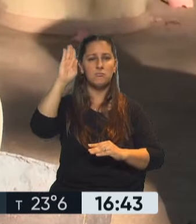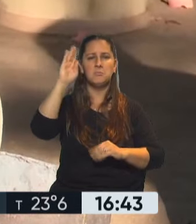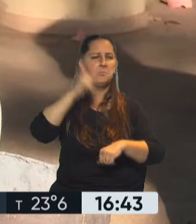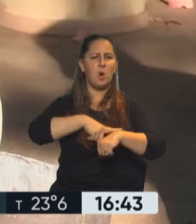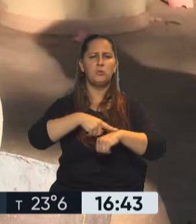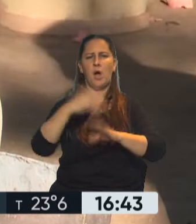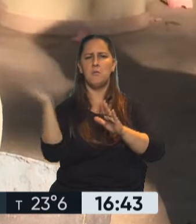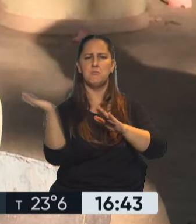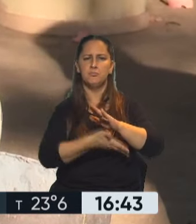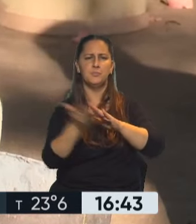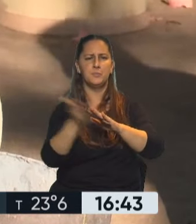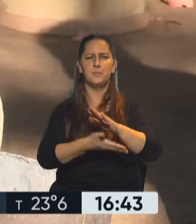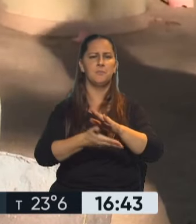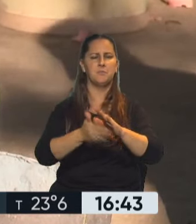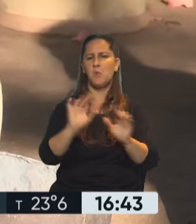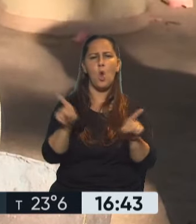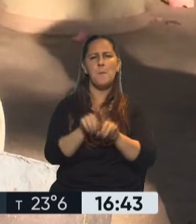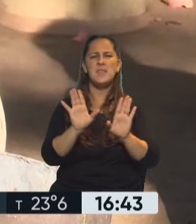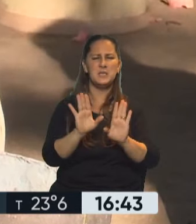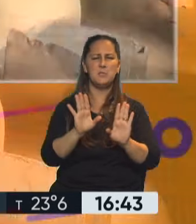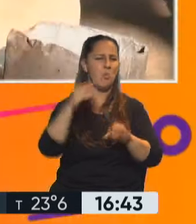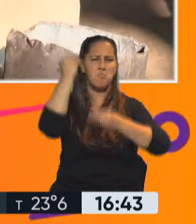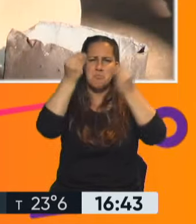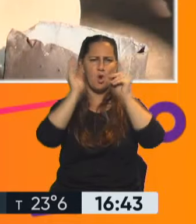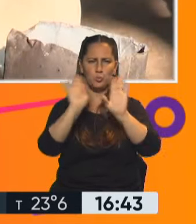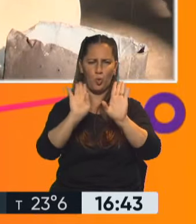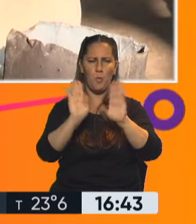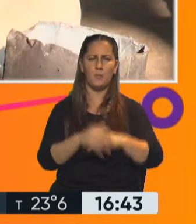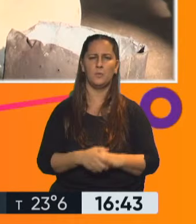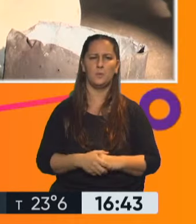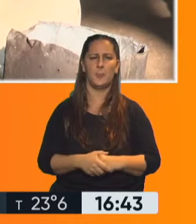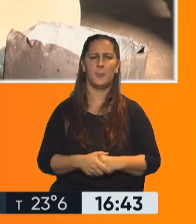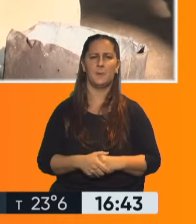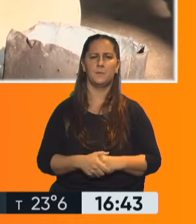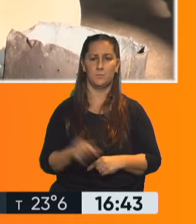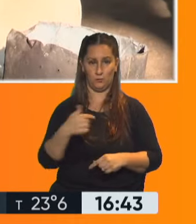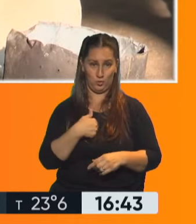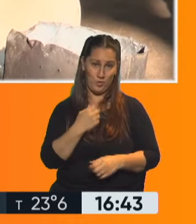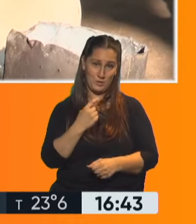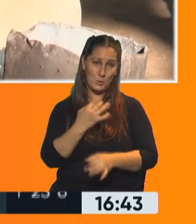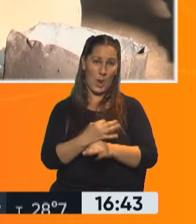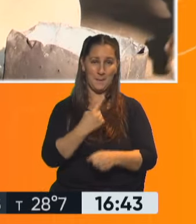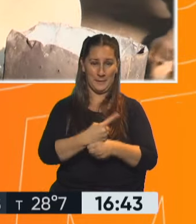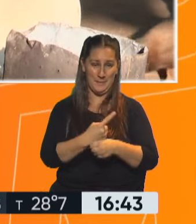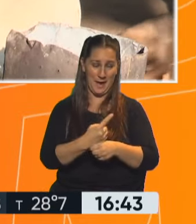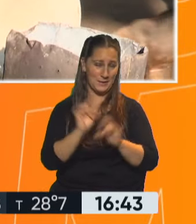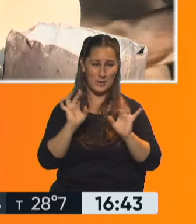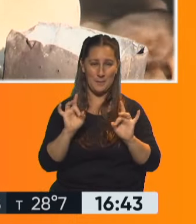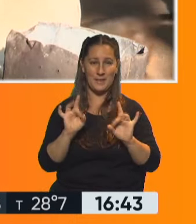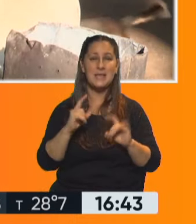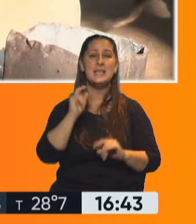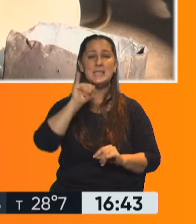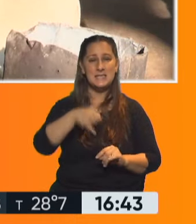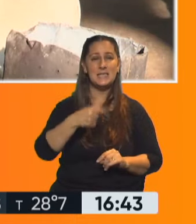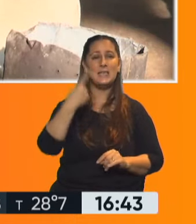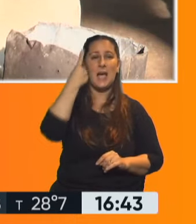y decir la savia está abajo, está arriba, no, en eso no es porque... No. Tengo apenas escuela primaria, te digo. Claro. Y entonces lo que sí he aprendido